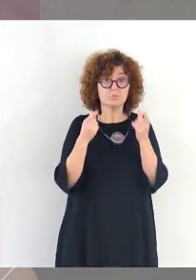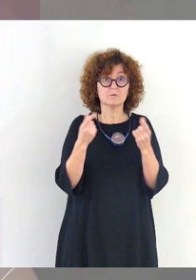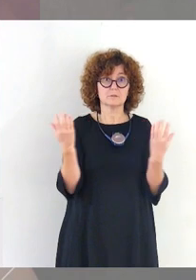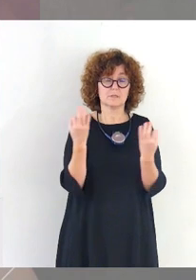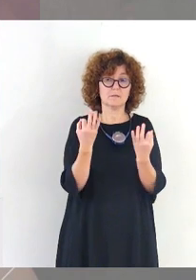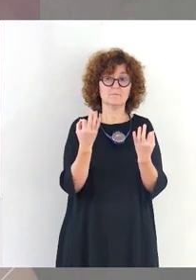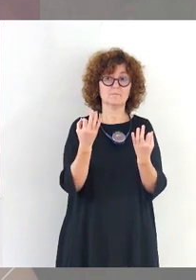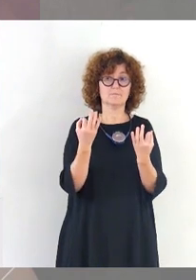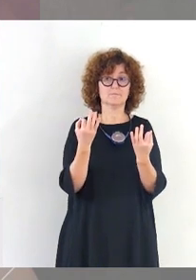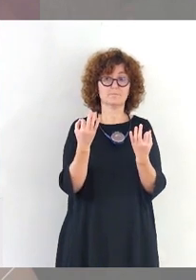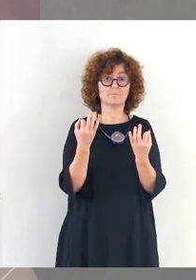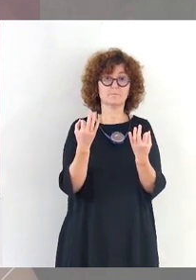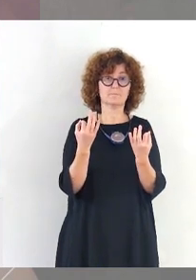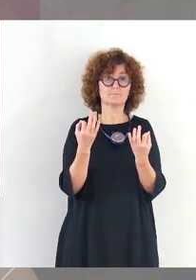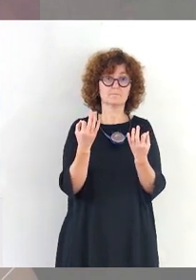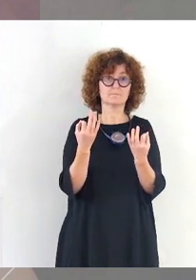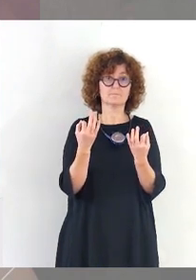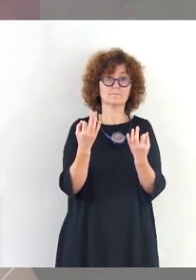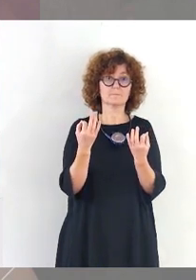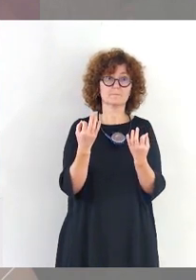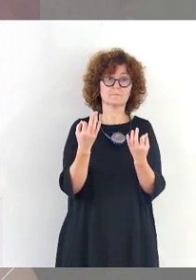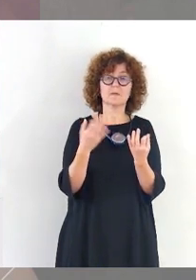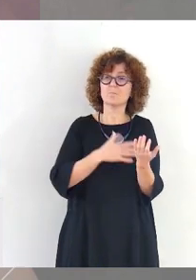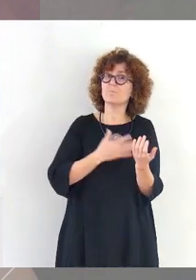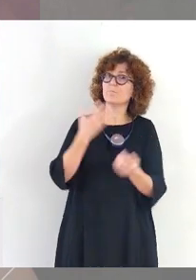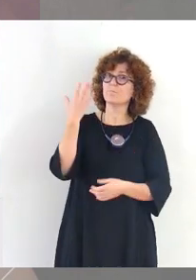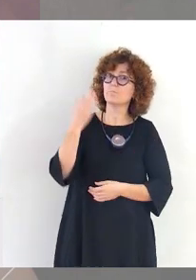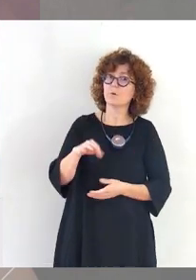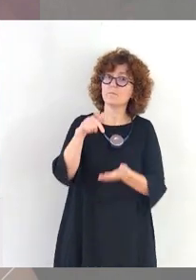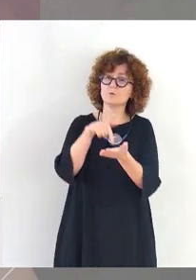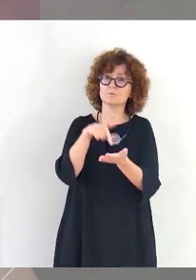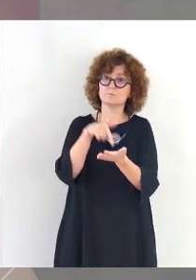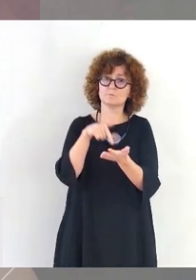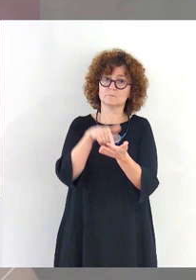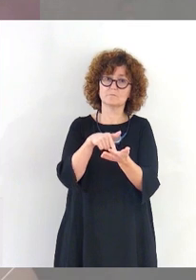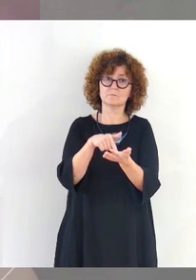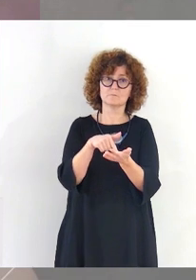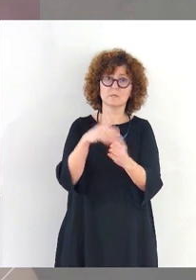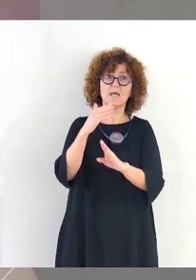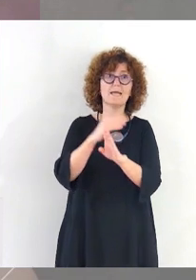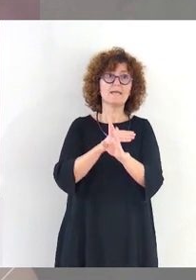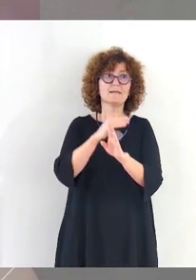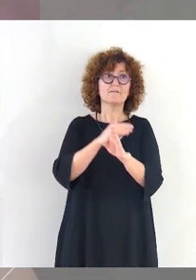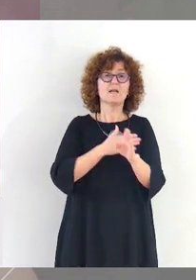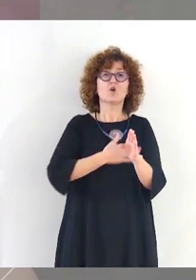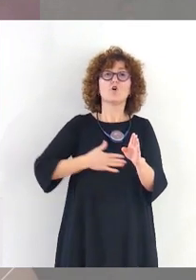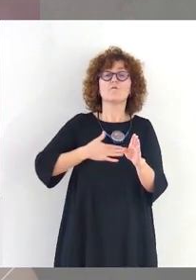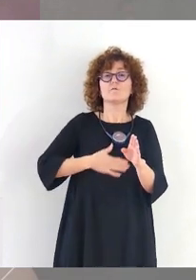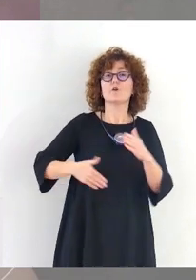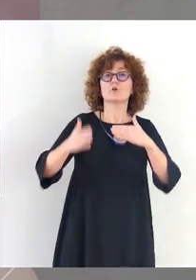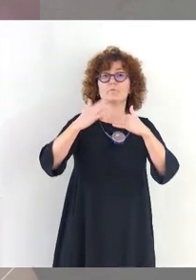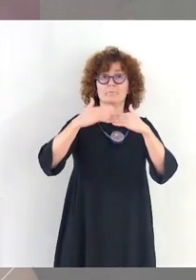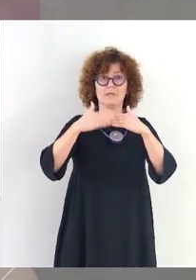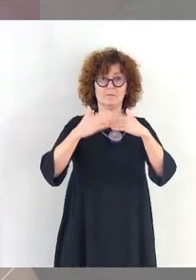nos parece que es exigible un un nivel de de conform mínimo Por